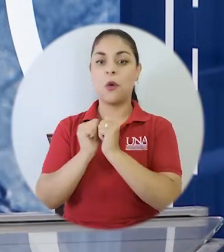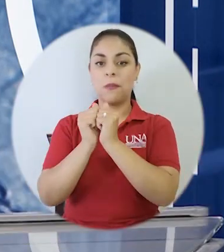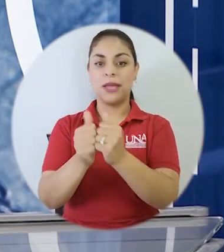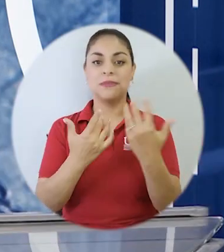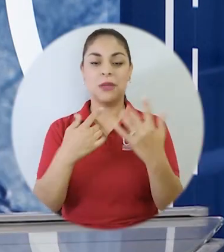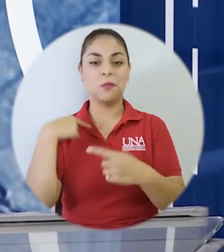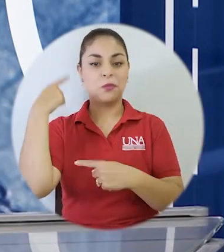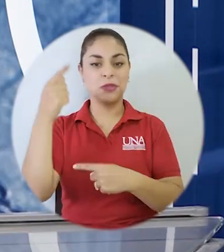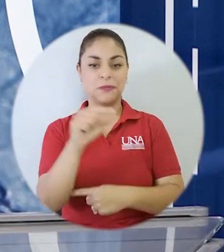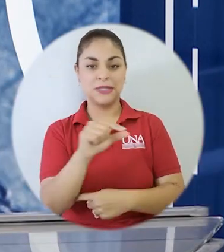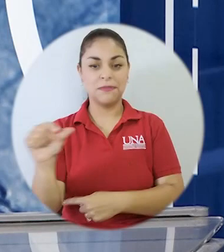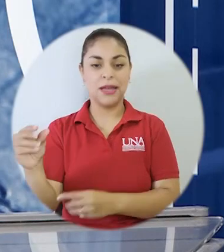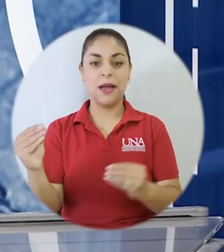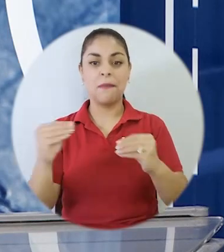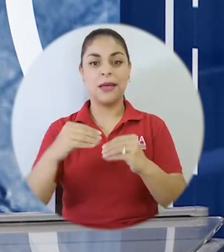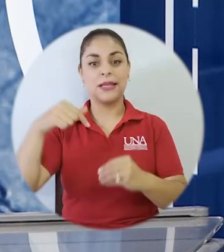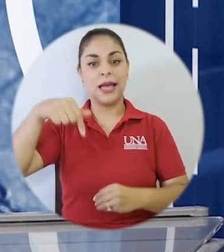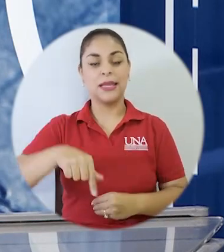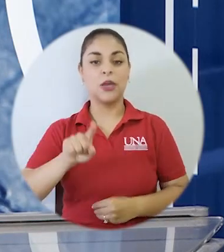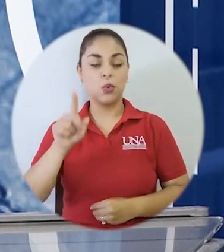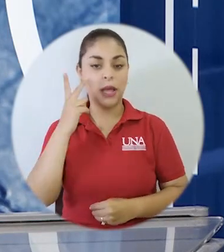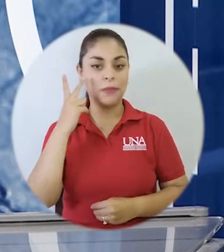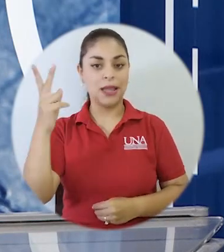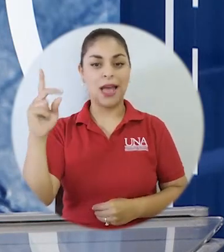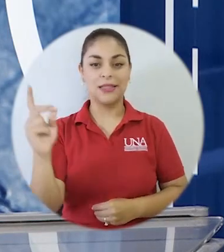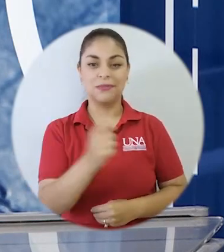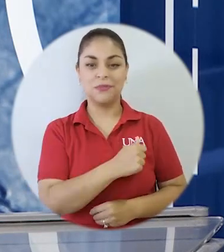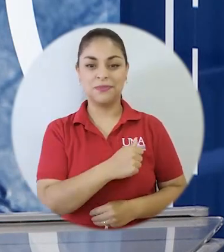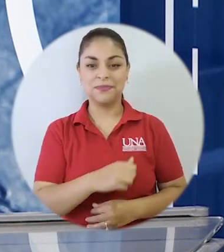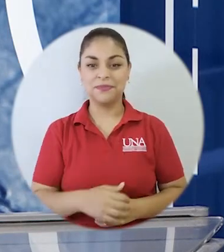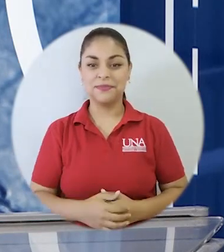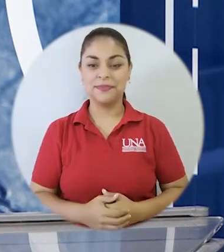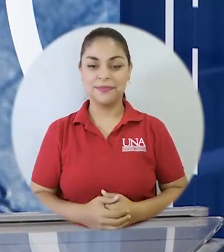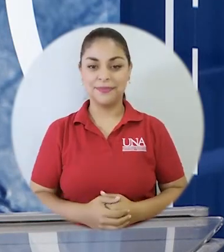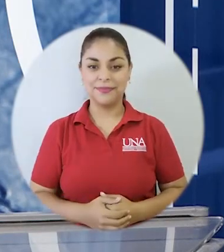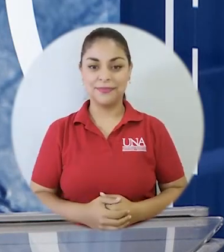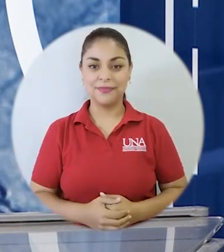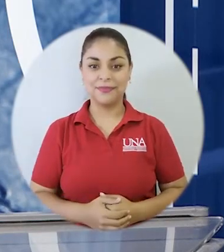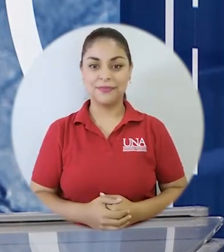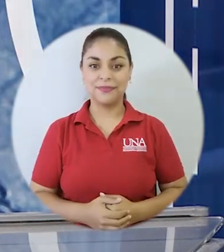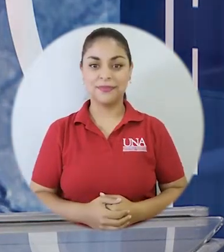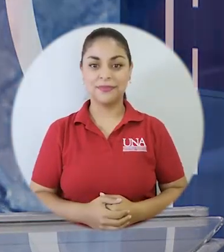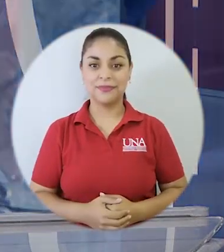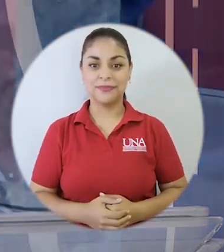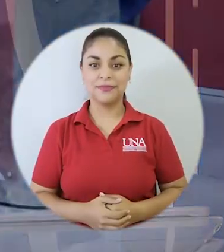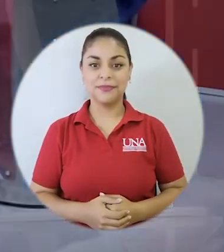para el futuro. Gracias por acompañarnos, les esperamos la próxima semana con más aquí en Una Mirada. Hasta pronto.